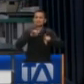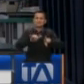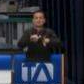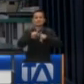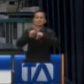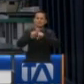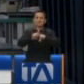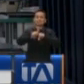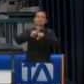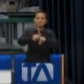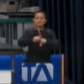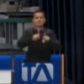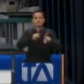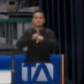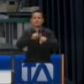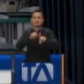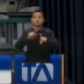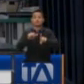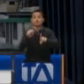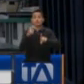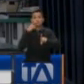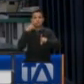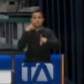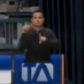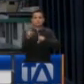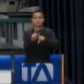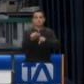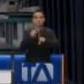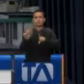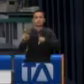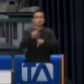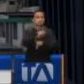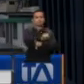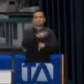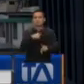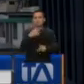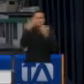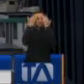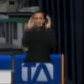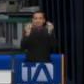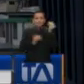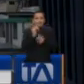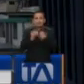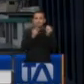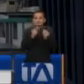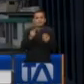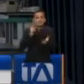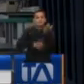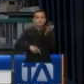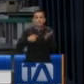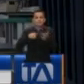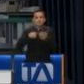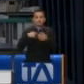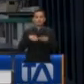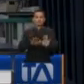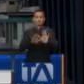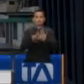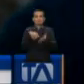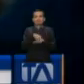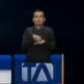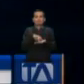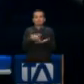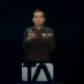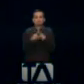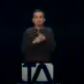y como atrás había más hombres, yo tenía mucho miedo y no sabía qué hacer ni qué decir. Lo que hacía era quedarme quietita y ya quería bajarme